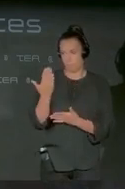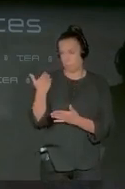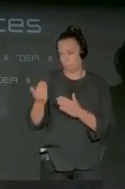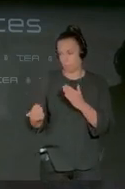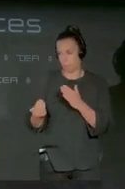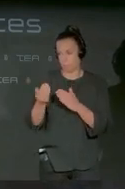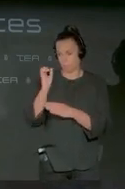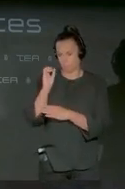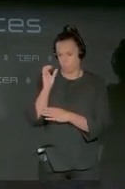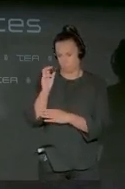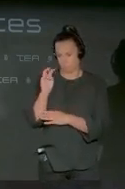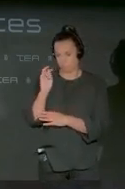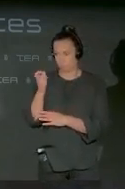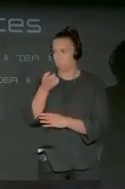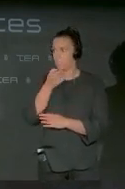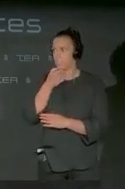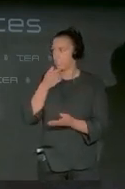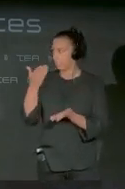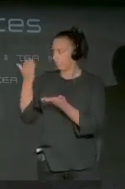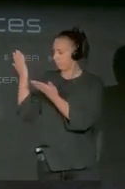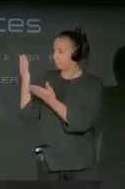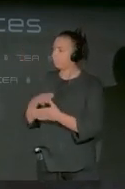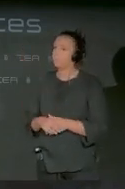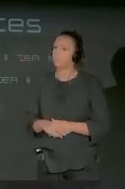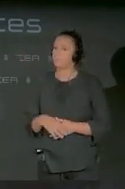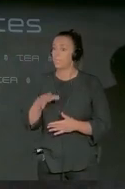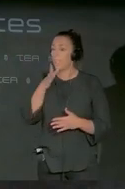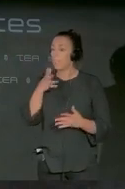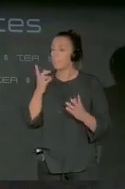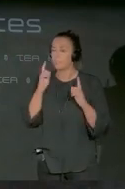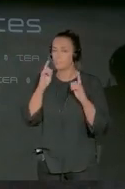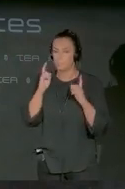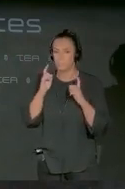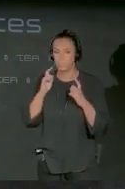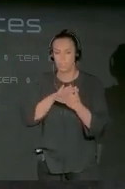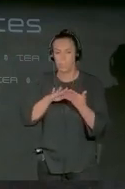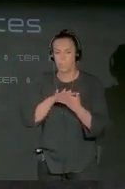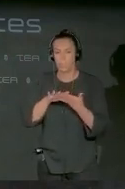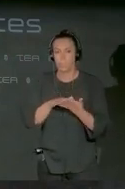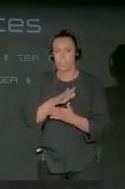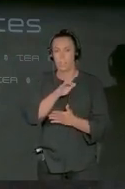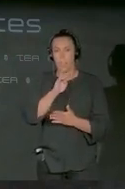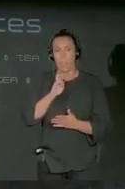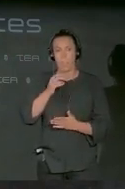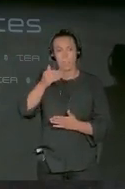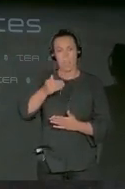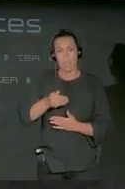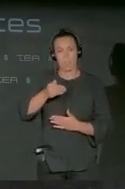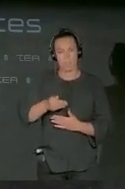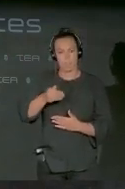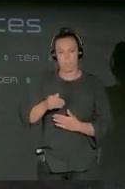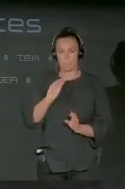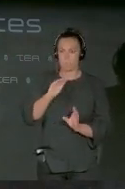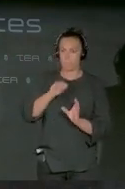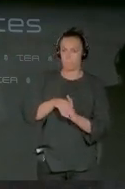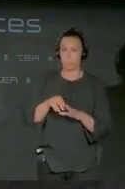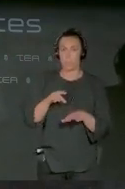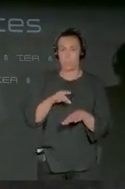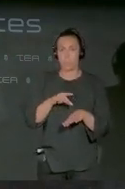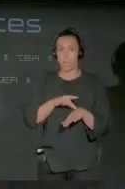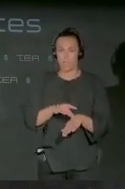Report, vamos a tratar de abordar la relevancia que el sector ocupa en la agenda política europea.